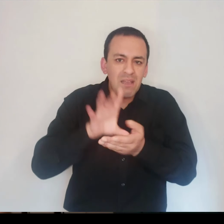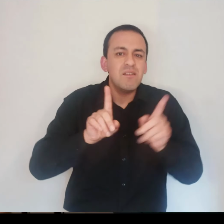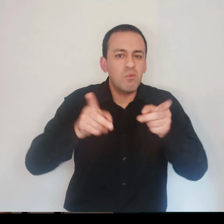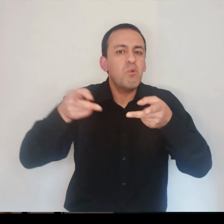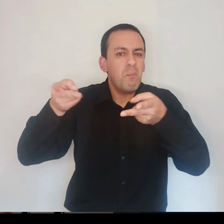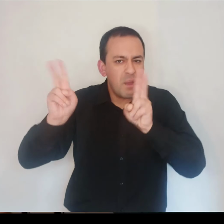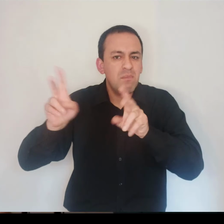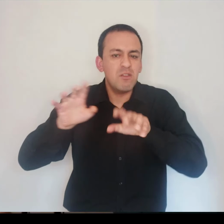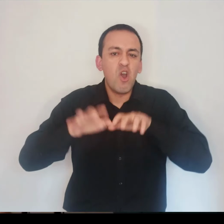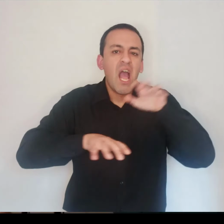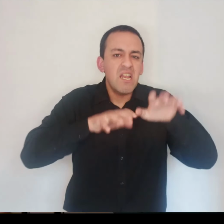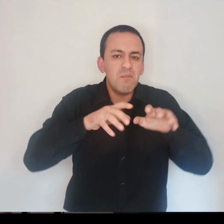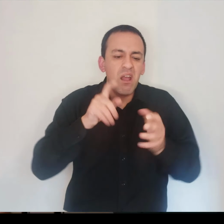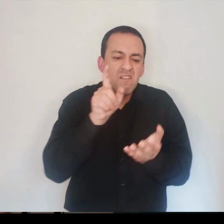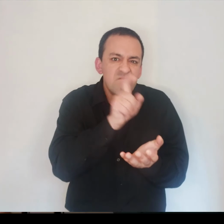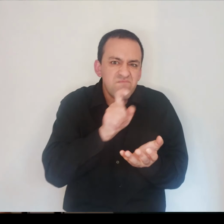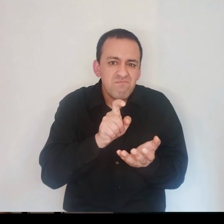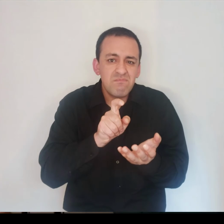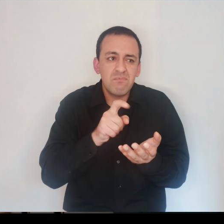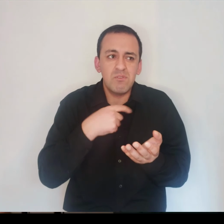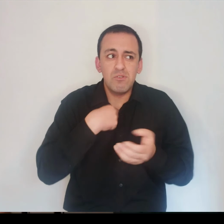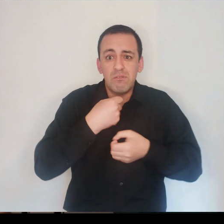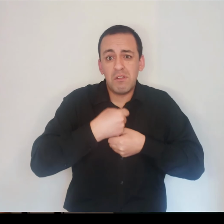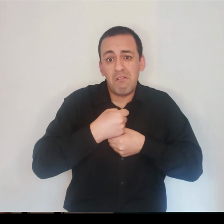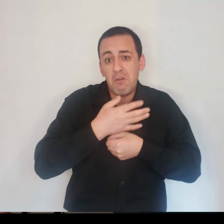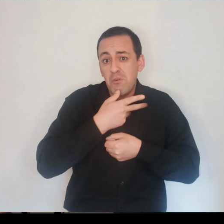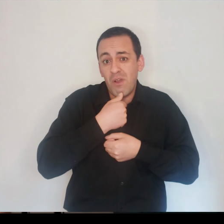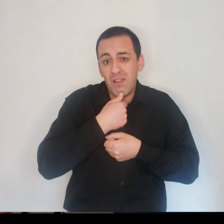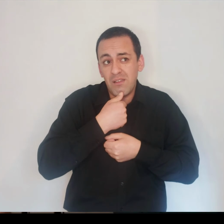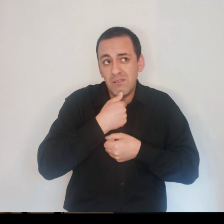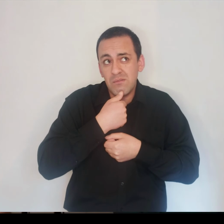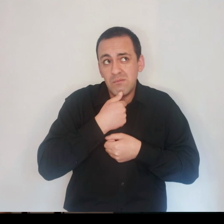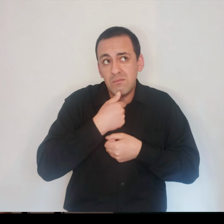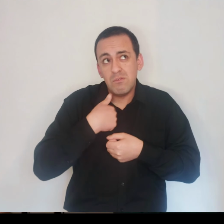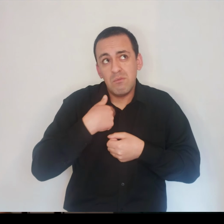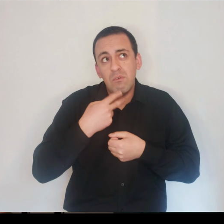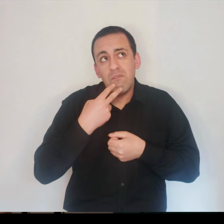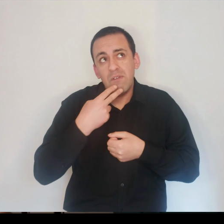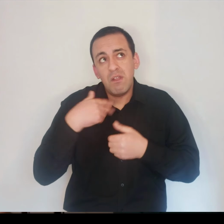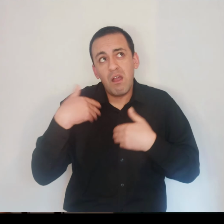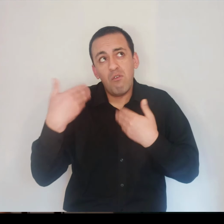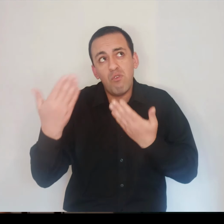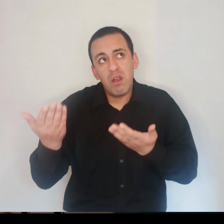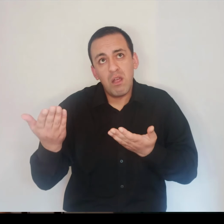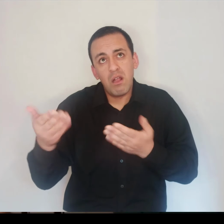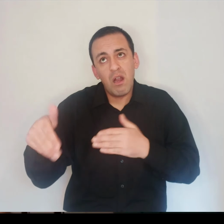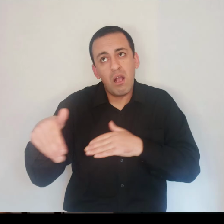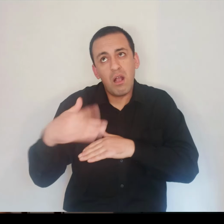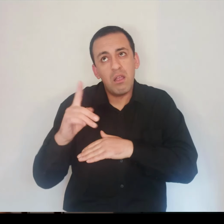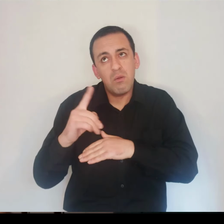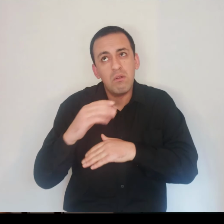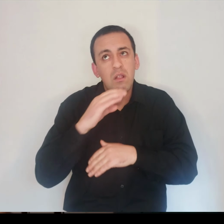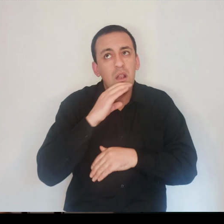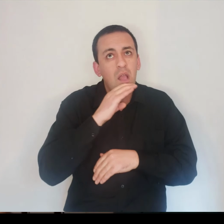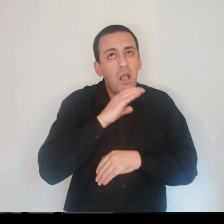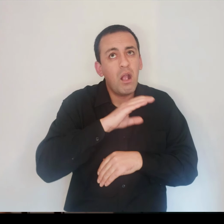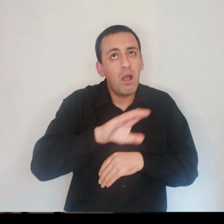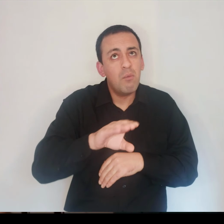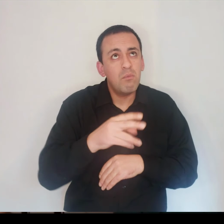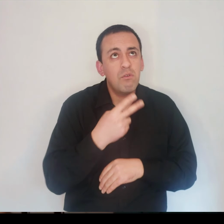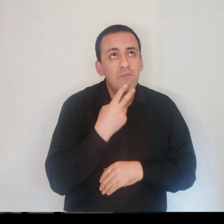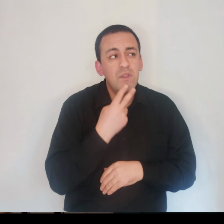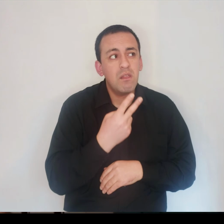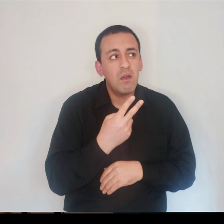que permiten la experimentación con animales, me quedaría sin trabajo. Estaría en las calles. Bueno, pues no en las calles, más como en el campo, pues